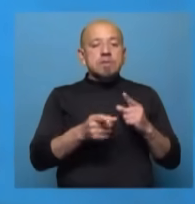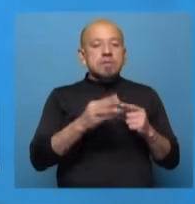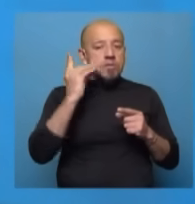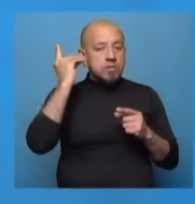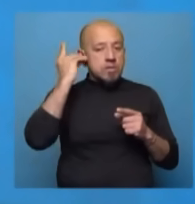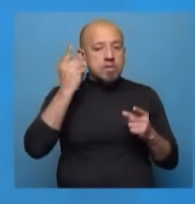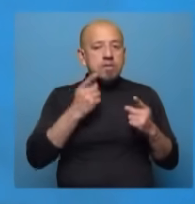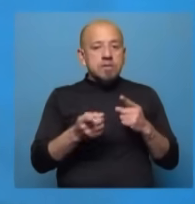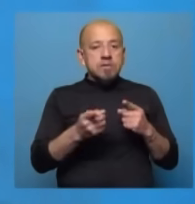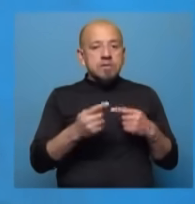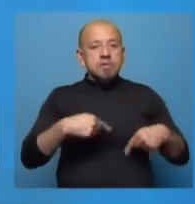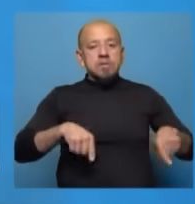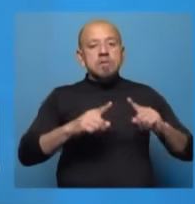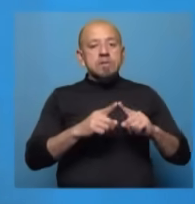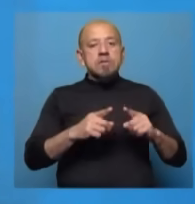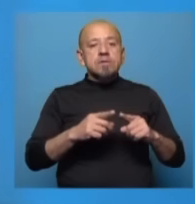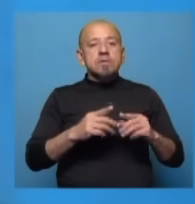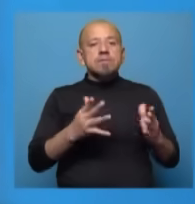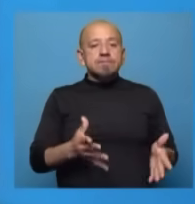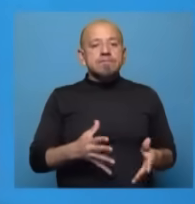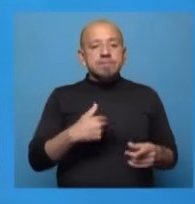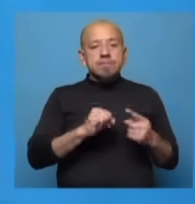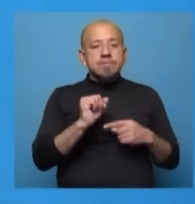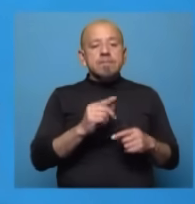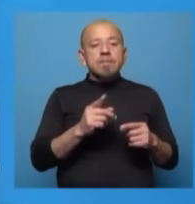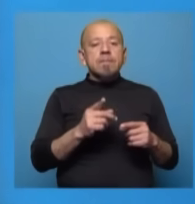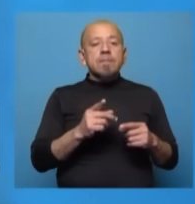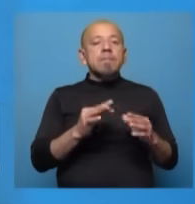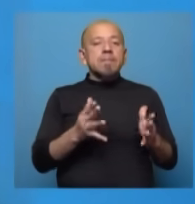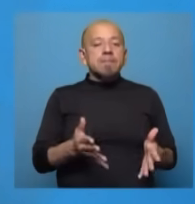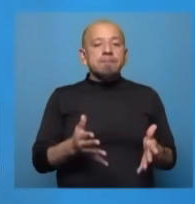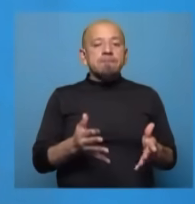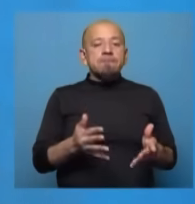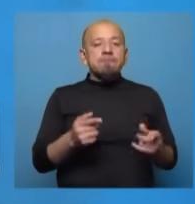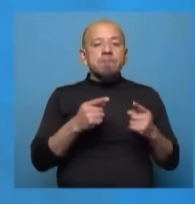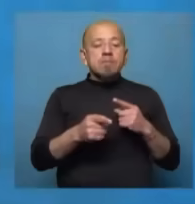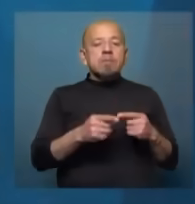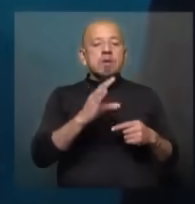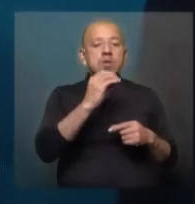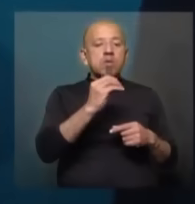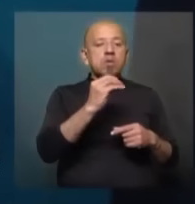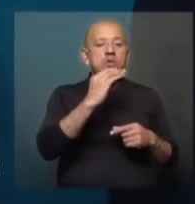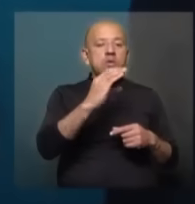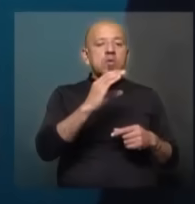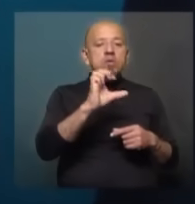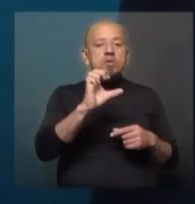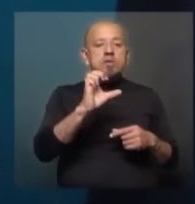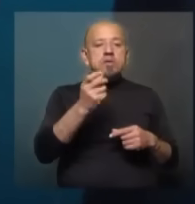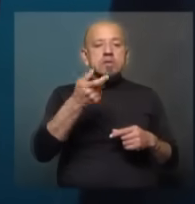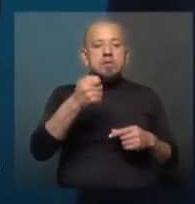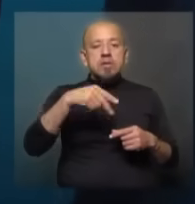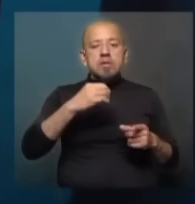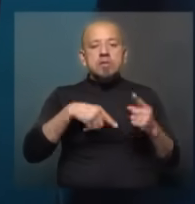nosotros ya estamos acostumbrados porque es bien frecuente cada vez más en todas las causas particularmente en océano Así que sabemos bien lo que es